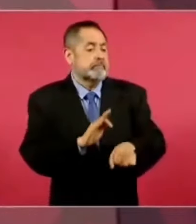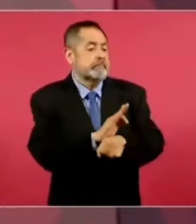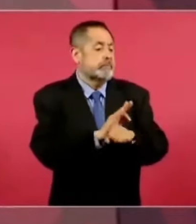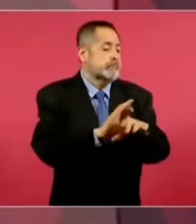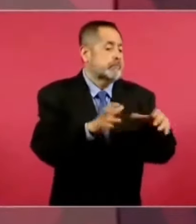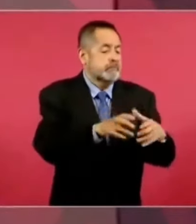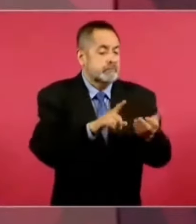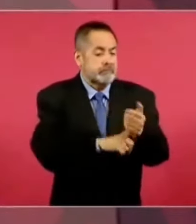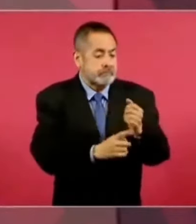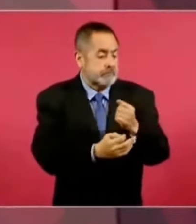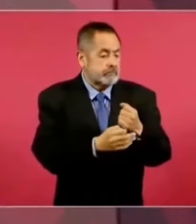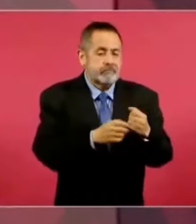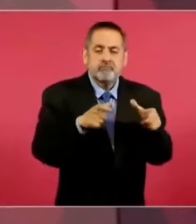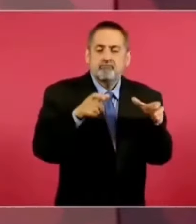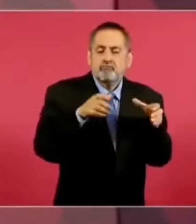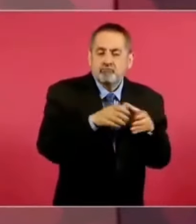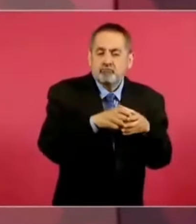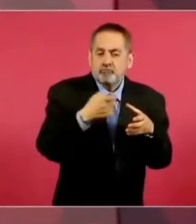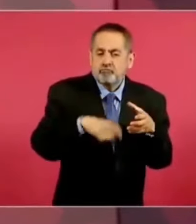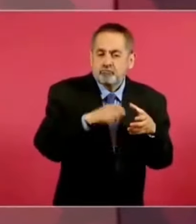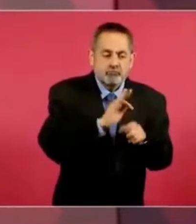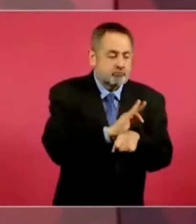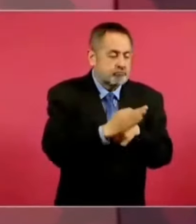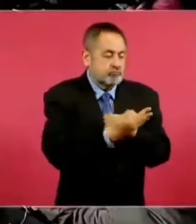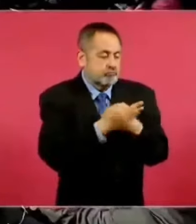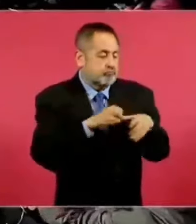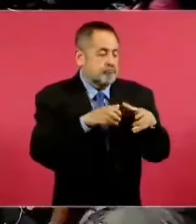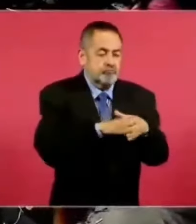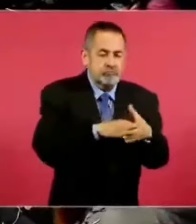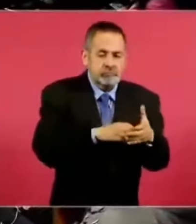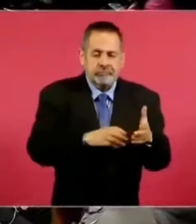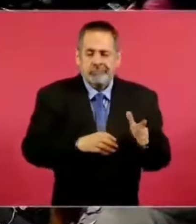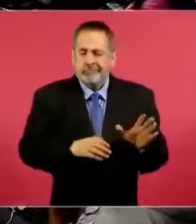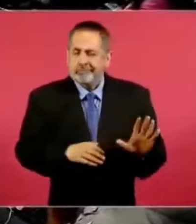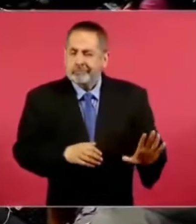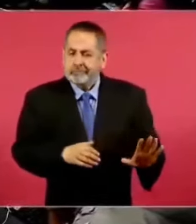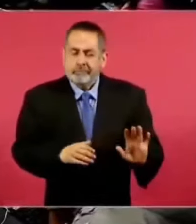a las minorías, que por cierto,